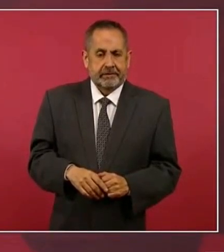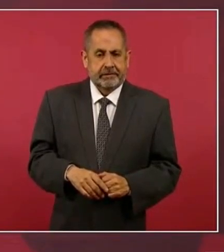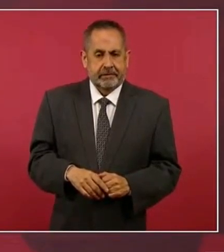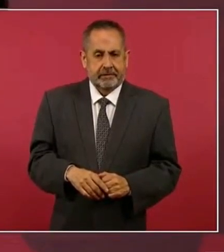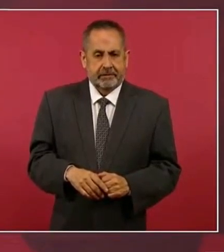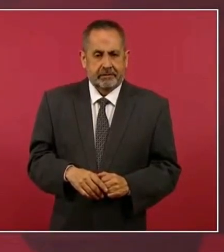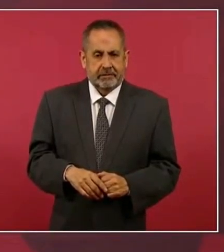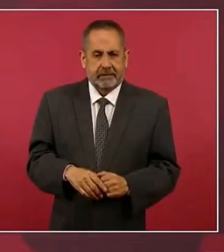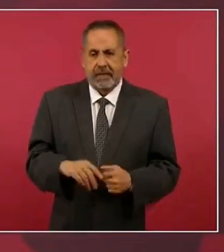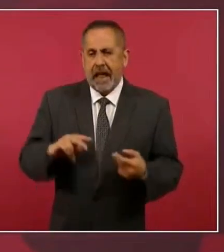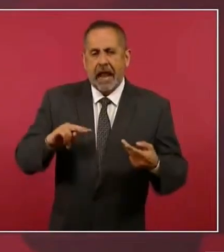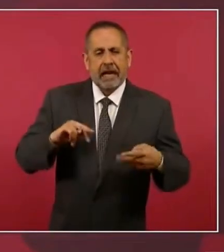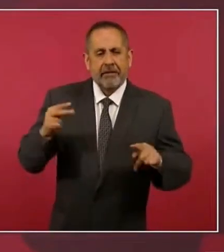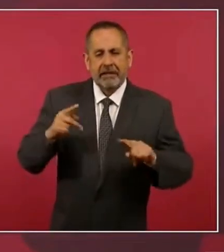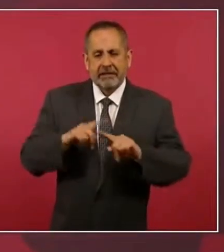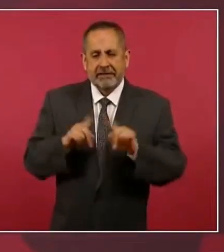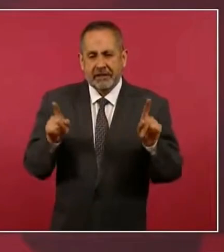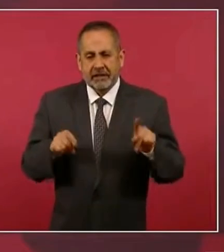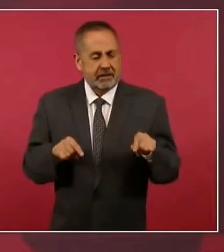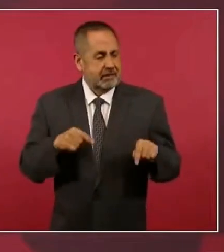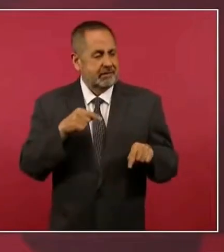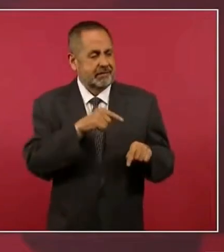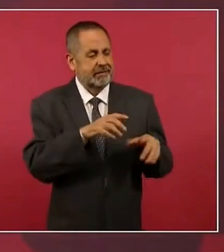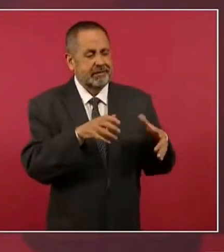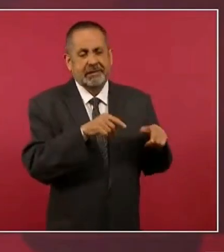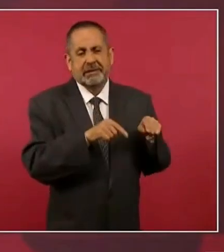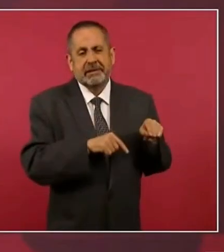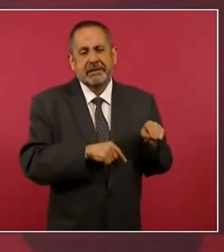1867-1911. Lo contrario a la entrada